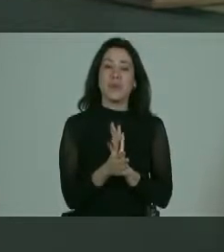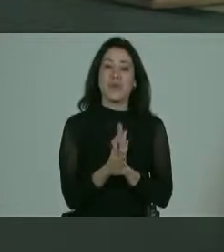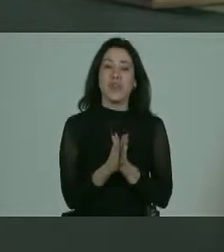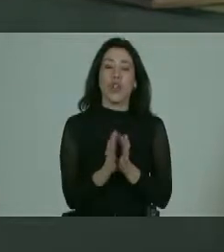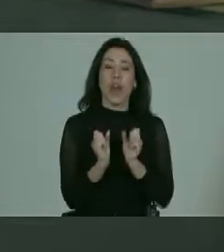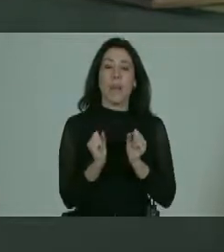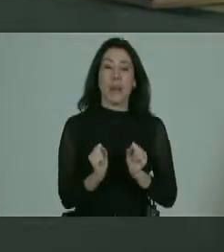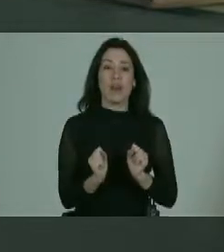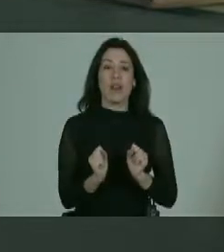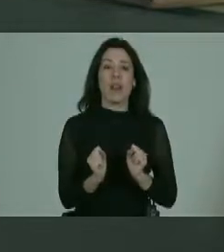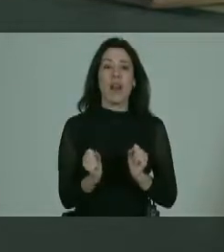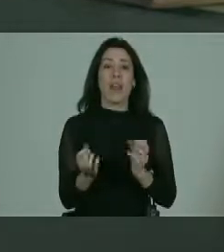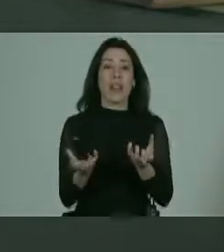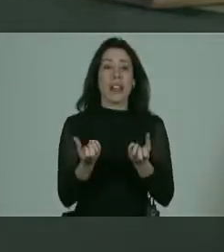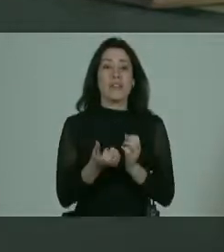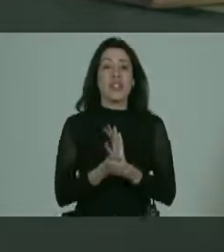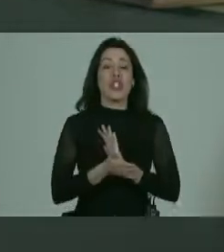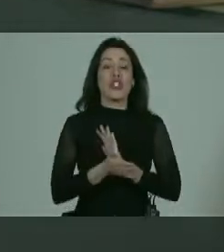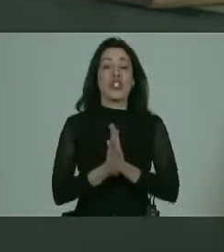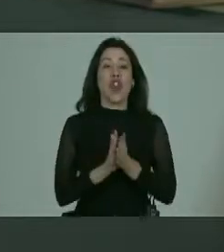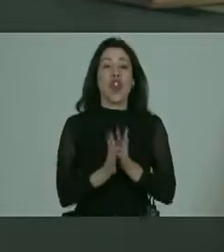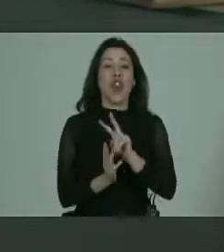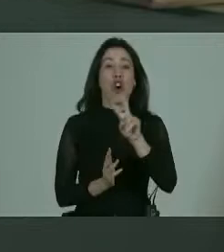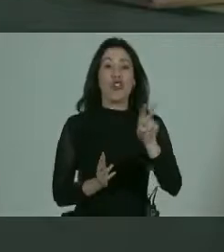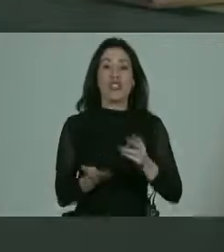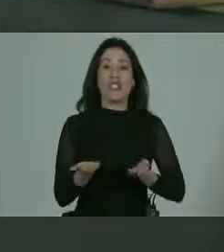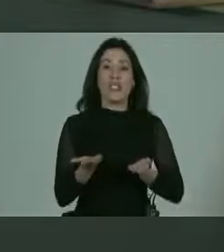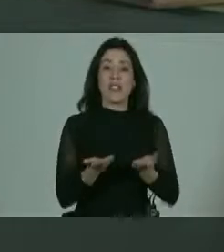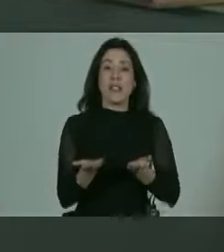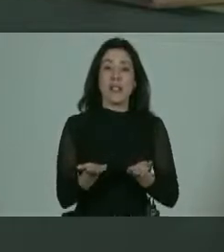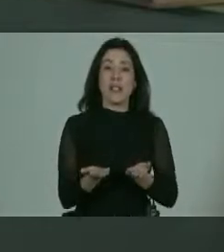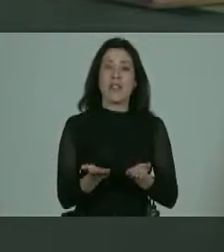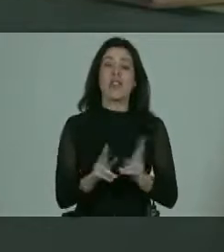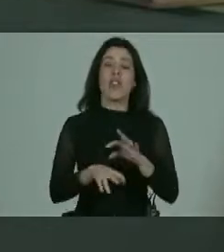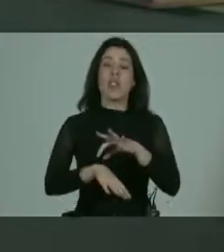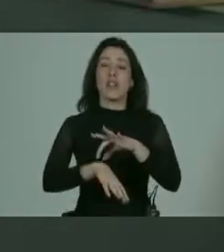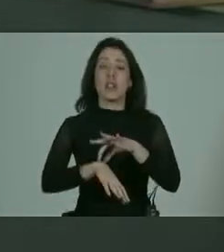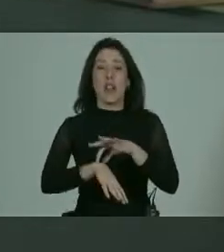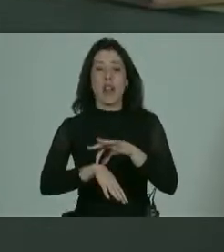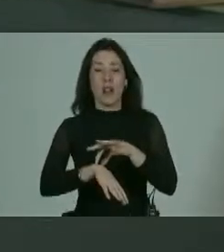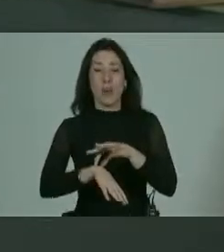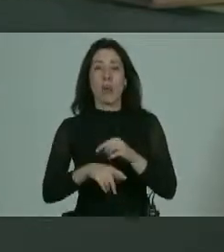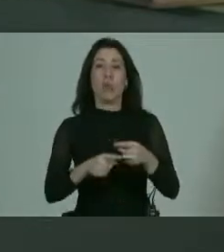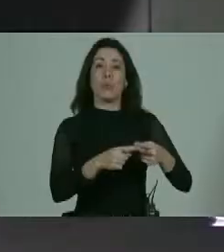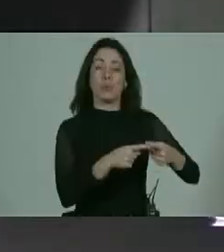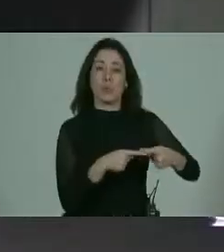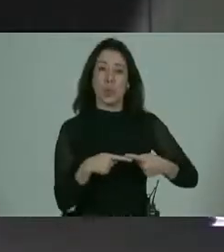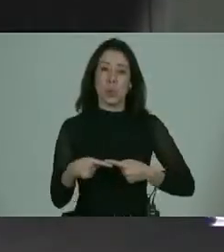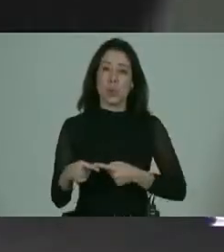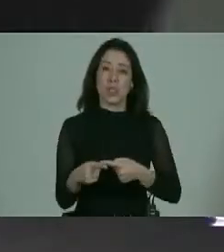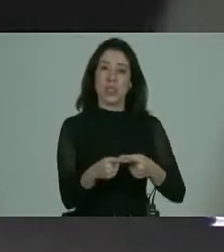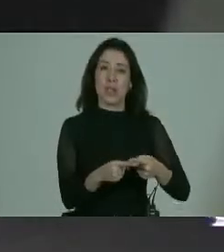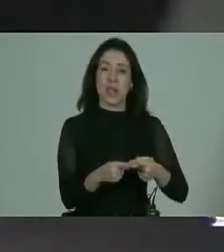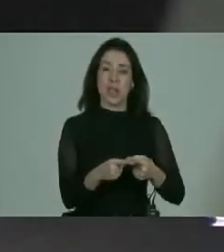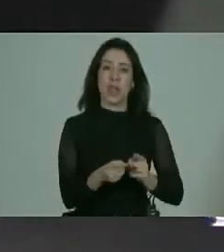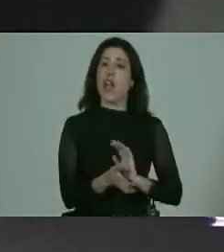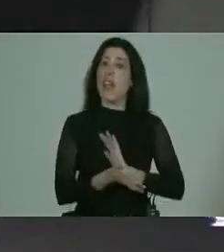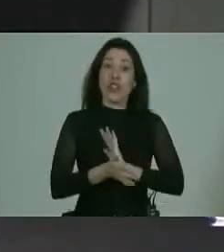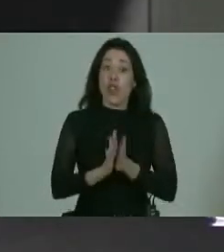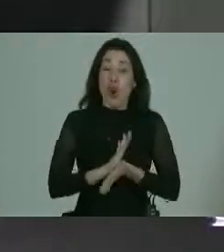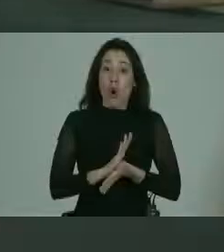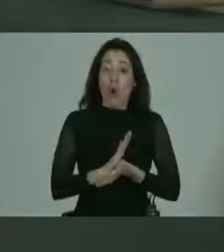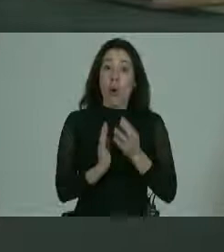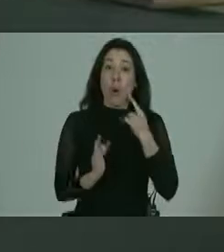posibilidad de poder acceder a todas las prestaciones en el ámbito sanitario en el ámbito social de todos